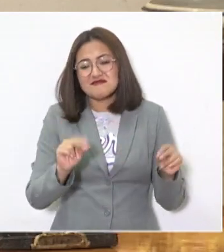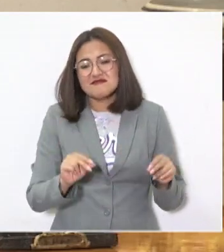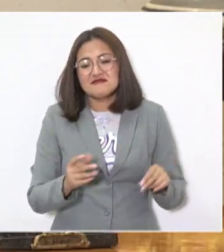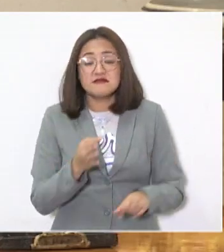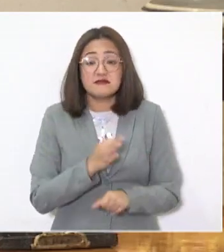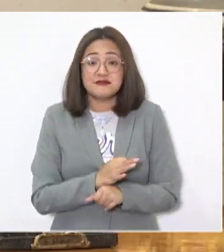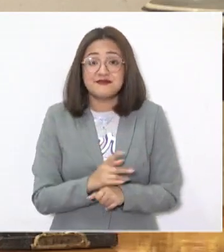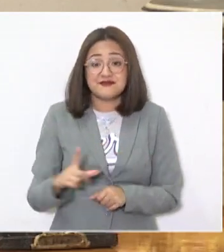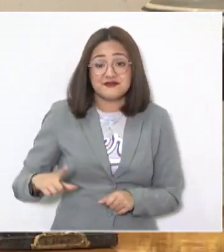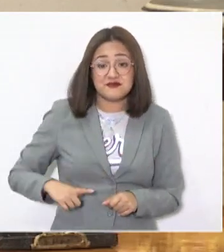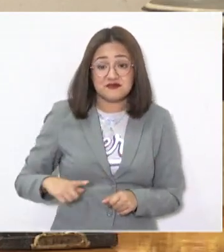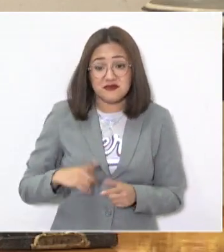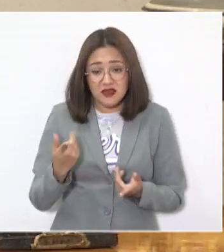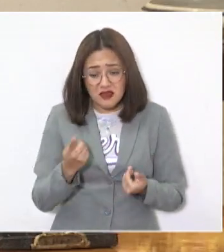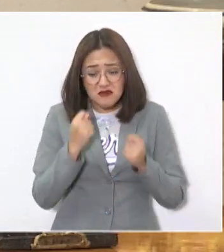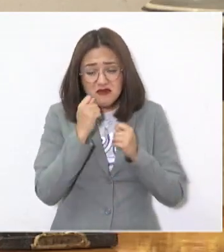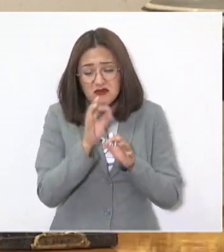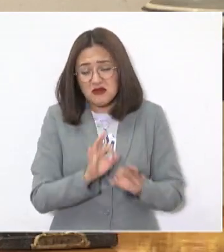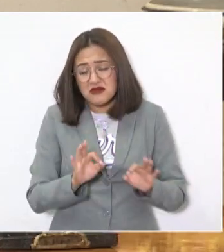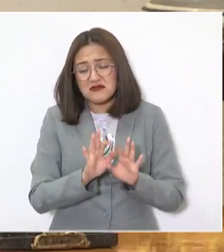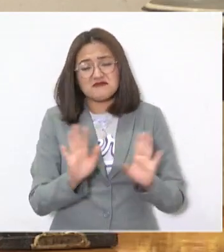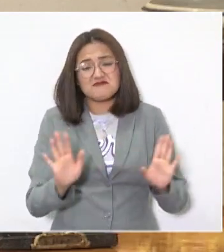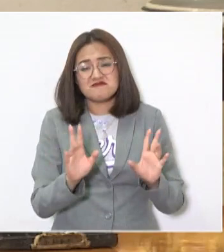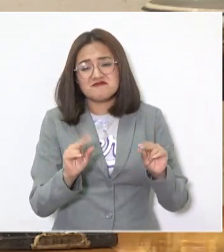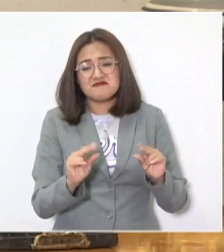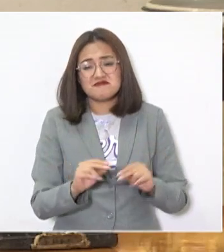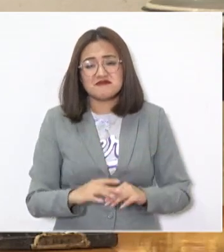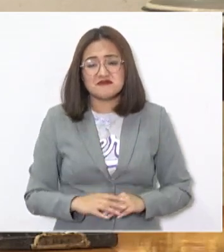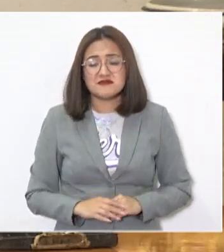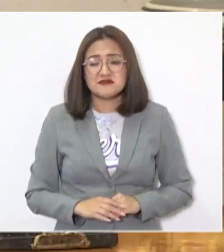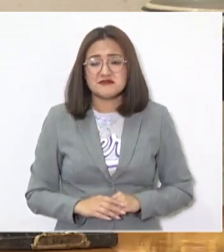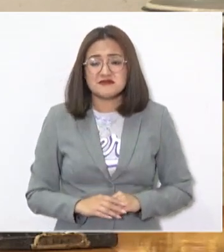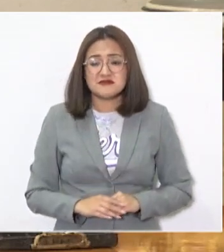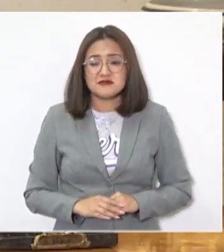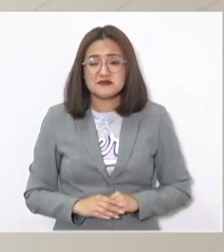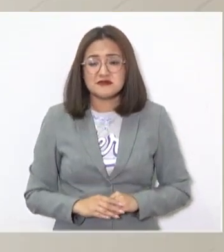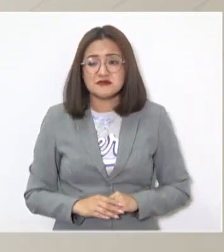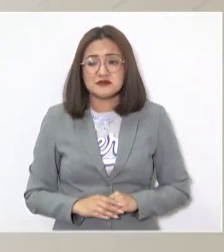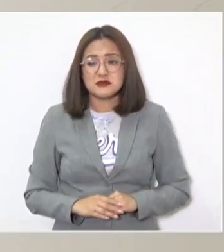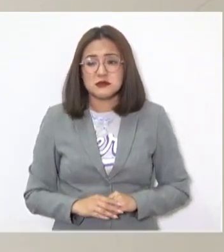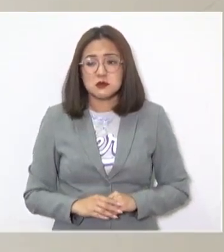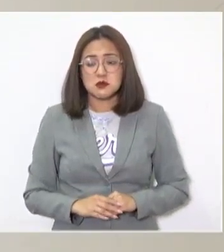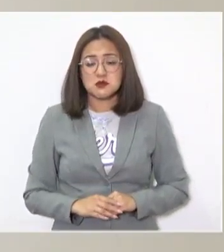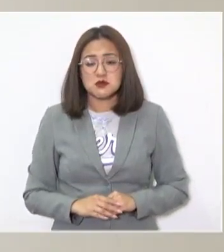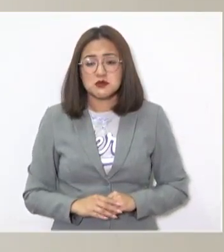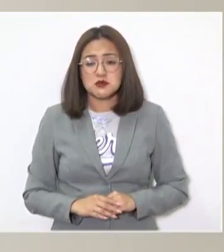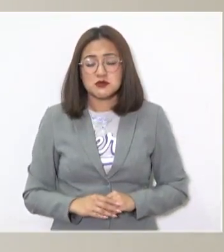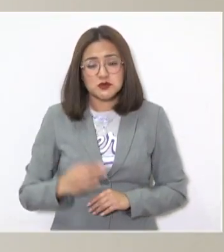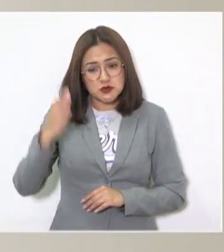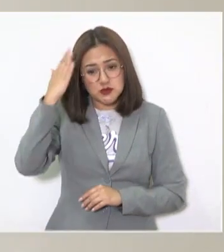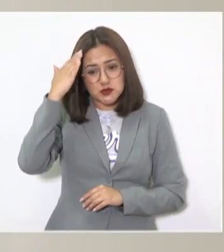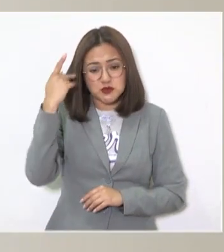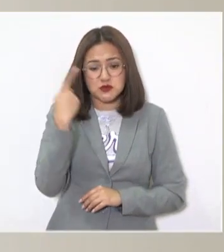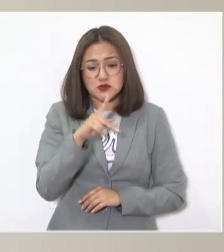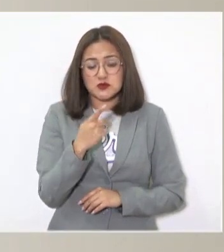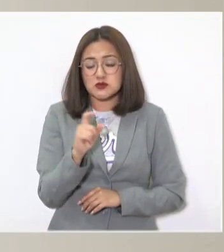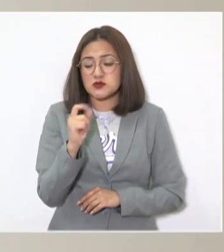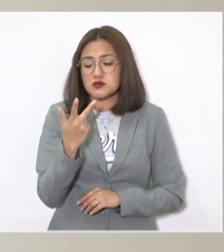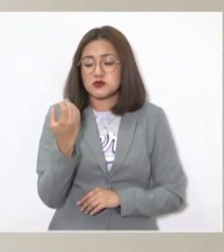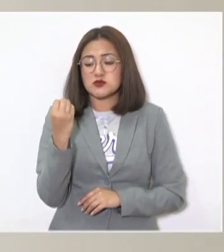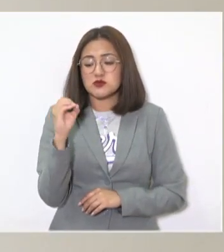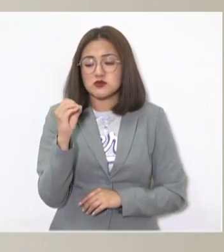No le damos en el gobierno ninguna importancia. ¿Sí? Después. El líder de comerciantes de la 28 de